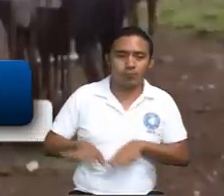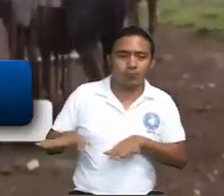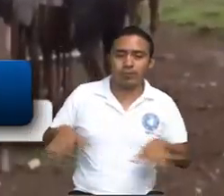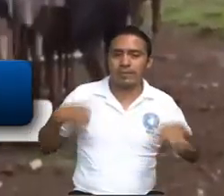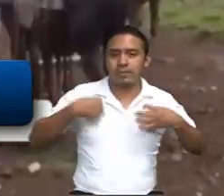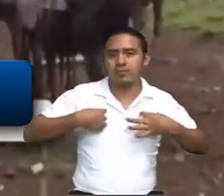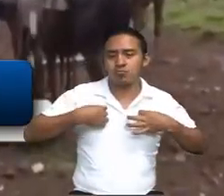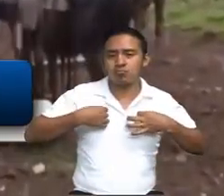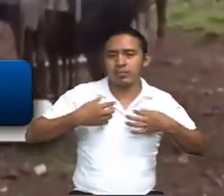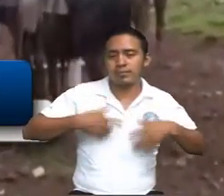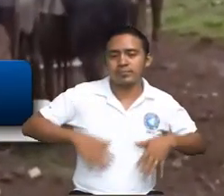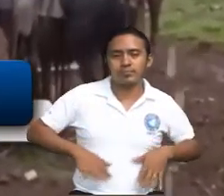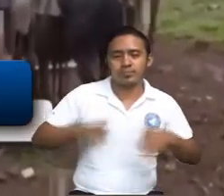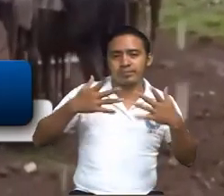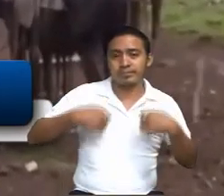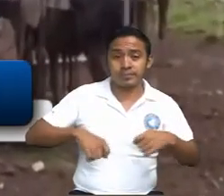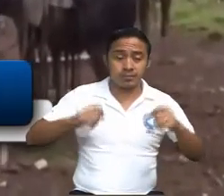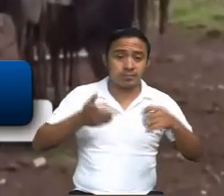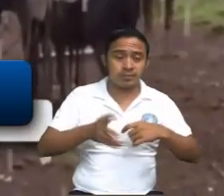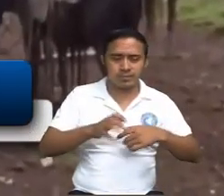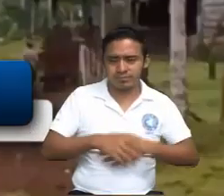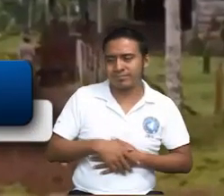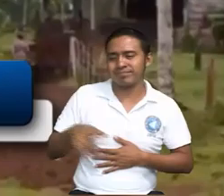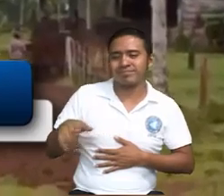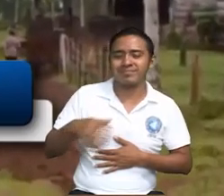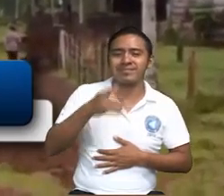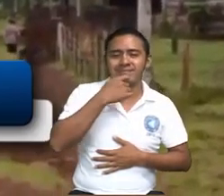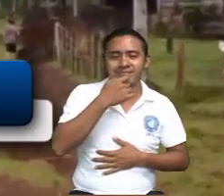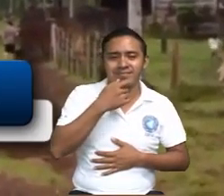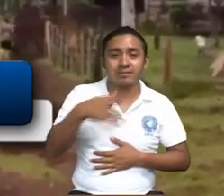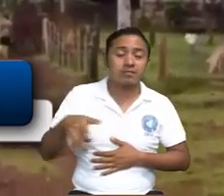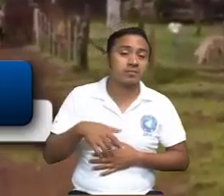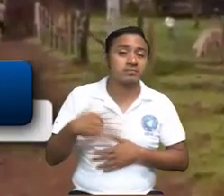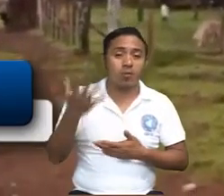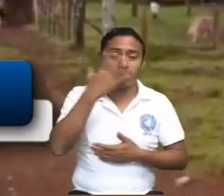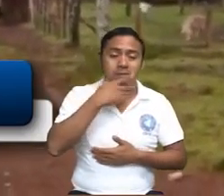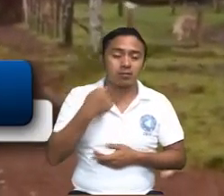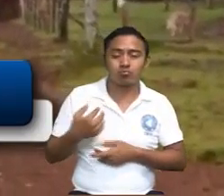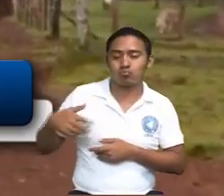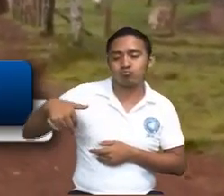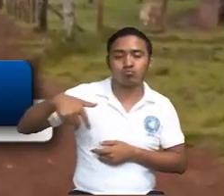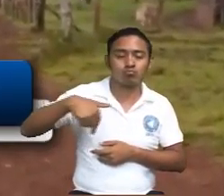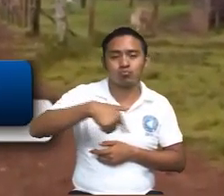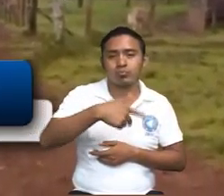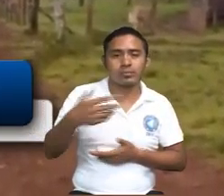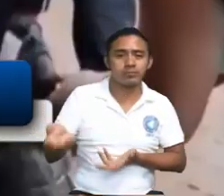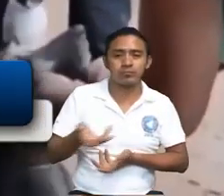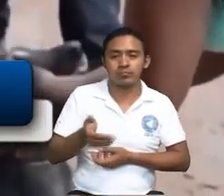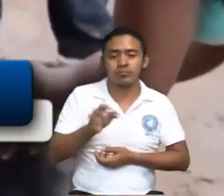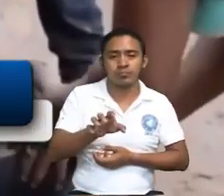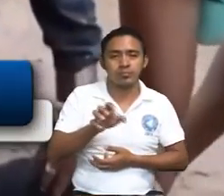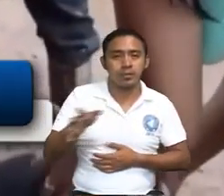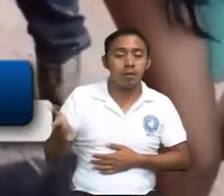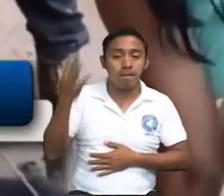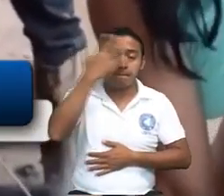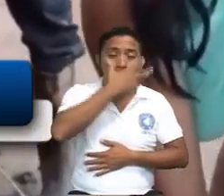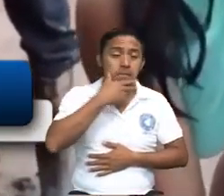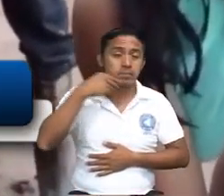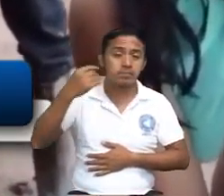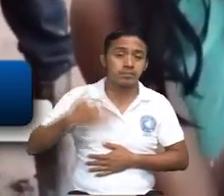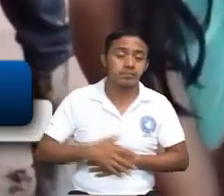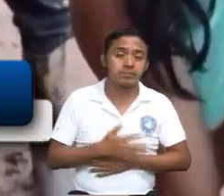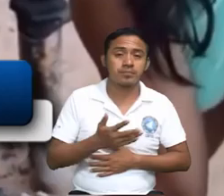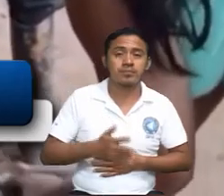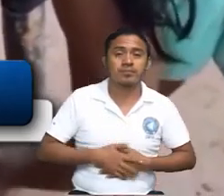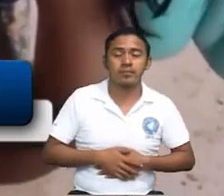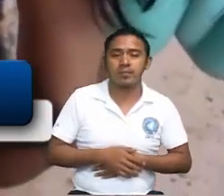camiseta. Sí. Es bonito, ¿verdad?, porque hay un desfile de los caninos, ¿verdad?, y bien pintoresco y llama la